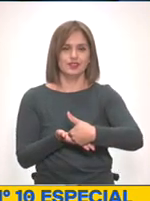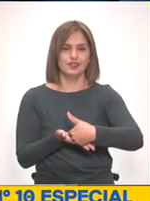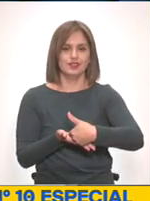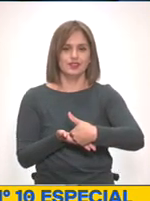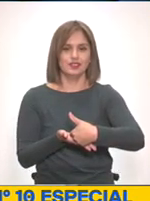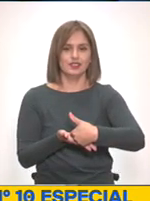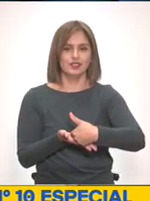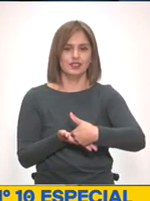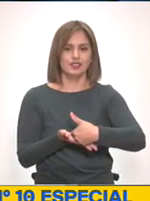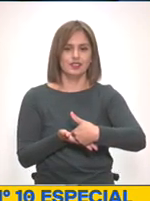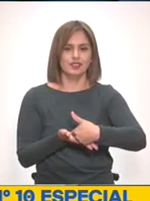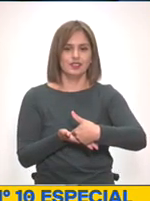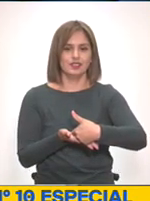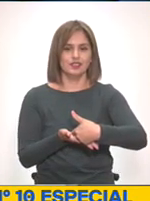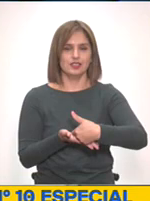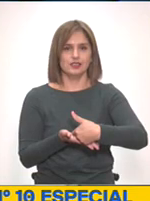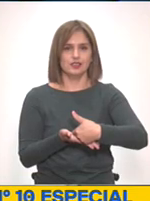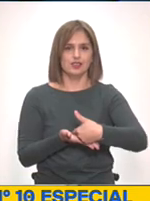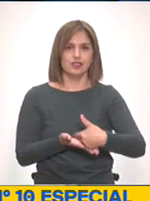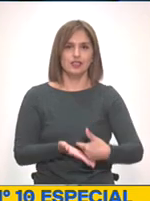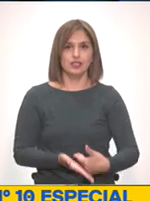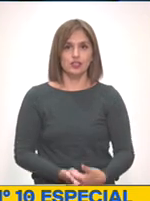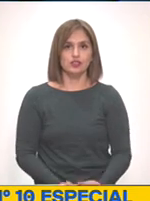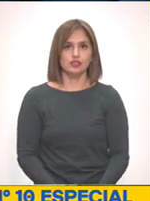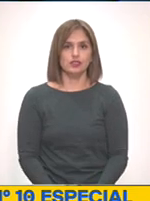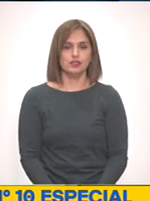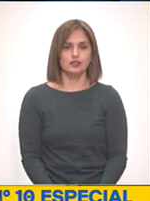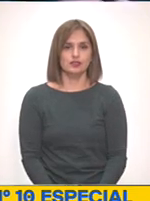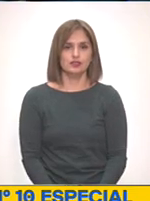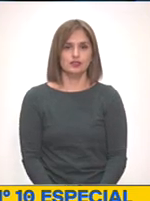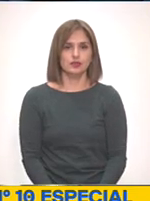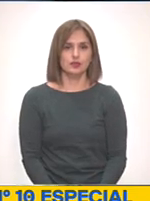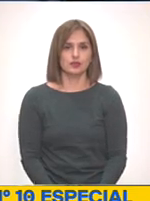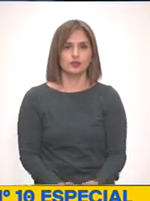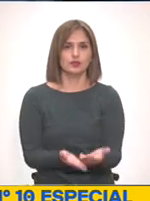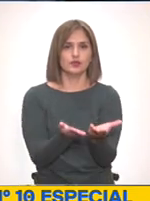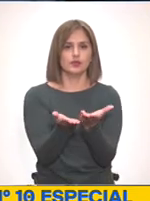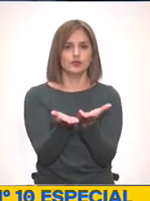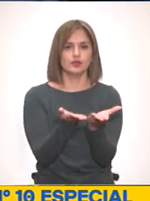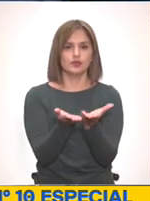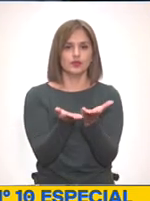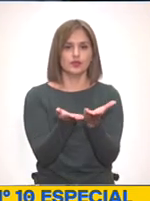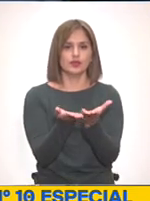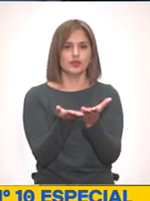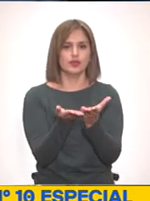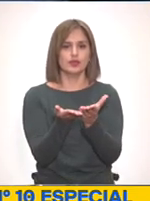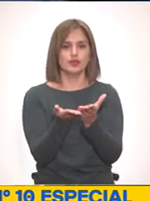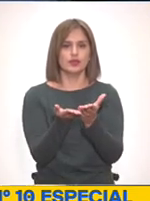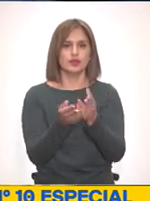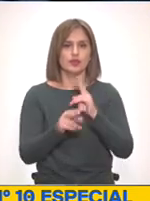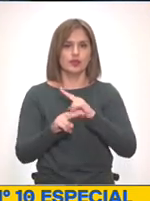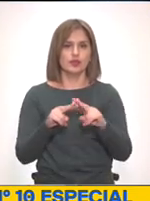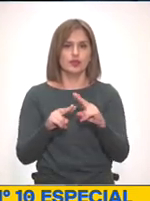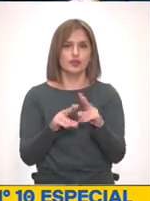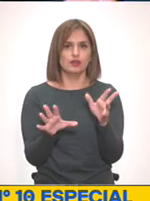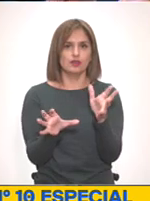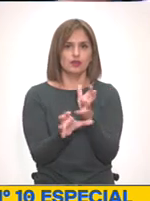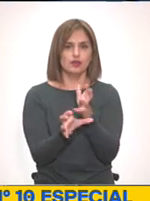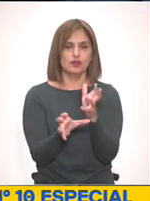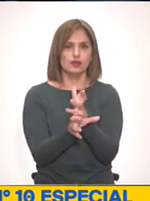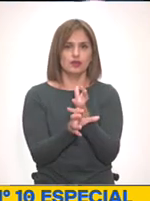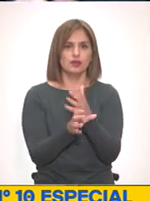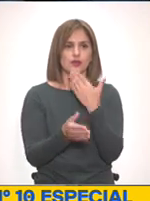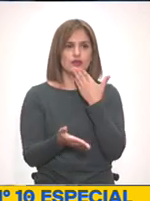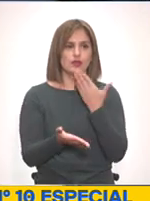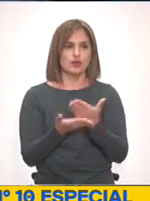lo primero presidente es dejar constancia que la Macro zona Sur aún siguen los atentados y ataques aún cuando